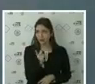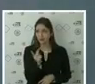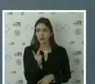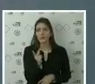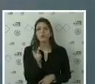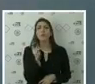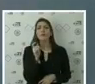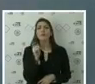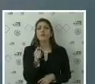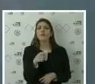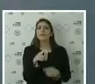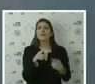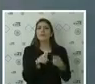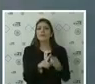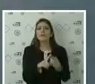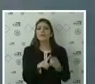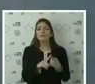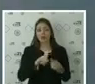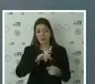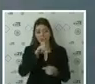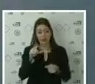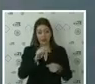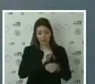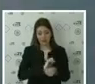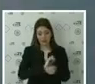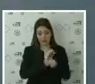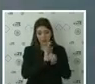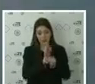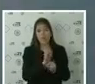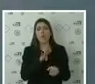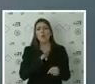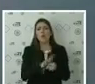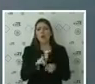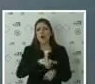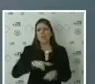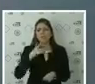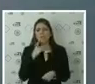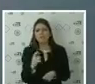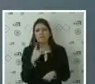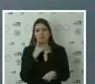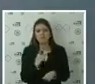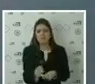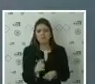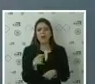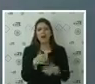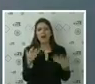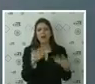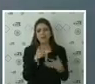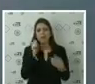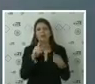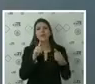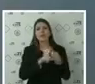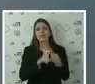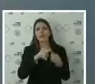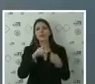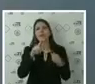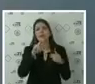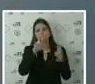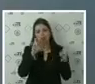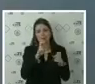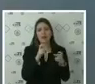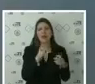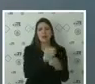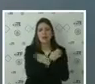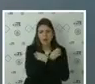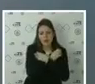siguiente. ¿Cuál es el reto pospandemia en la Ciudad de México respecto a estos 3 ámbitos: educación, democracia